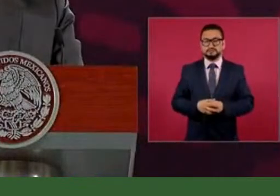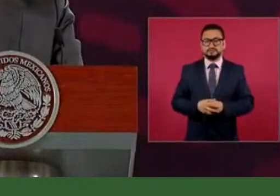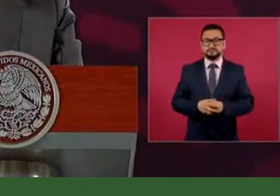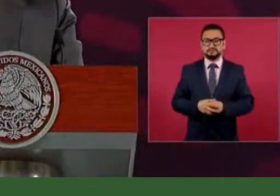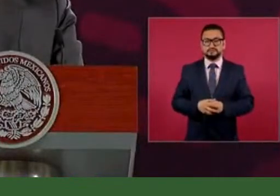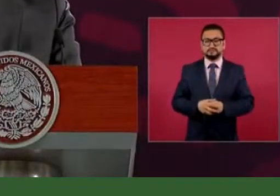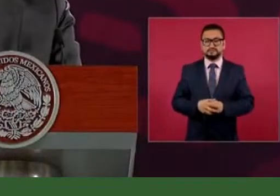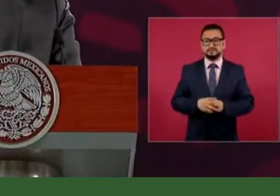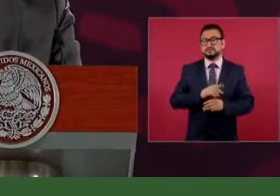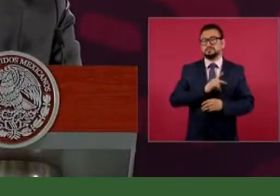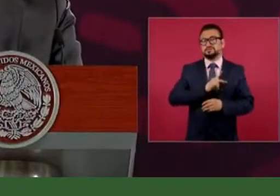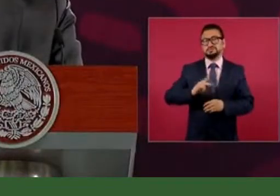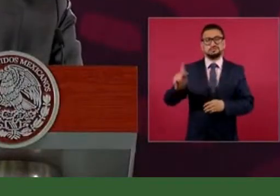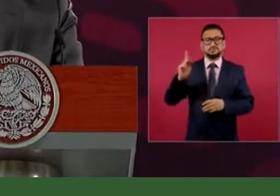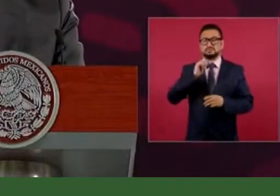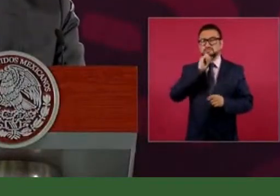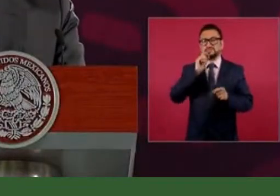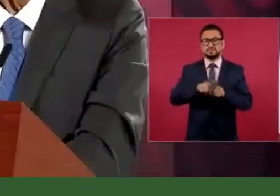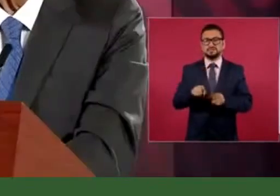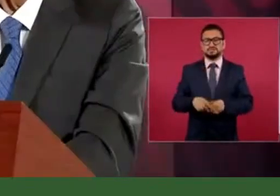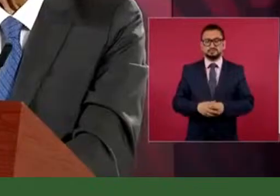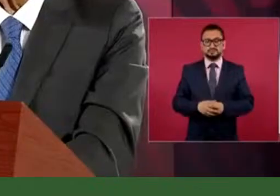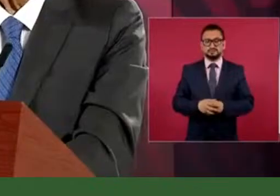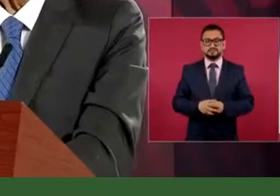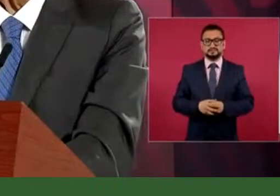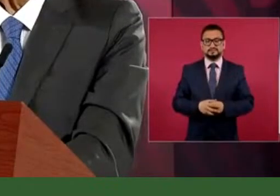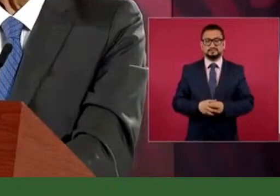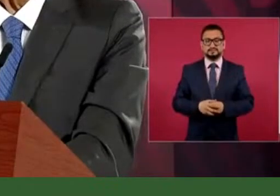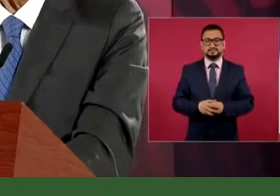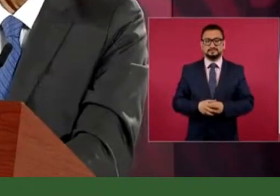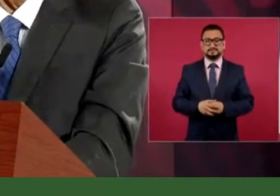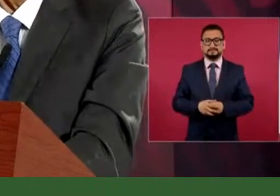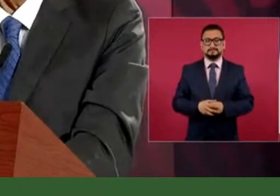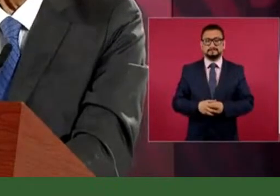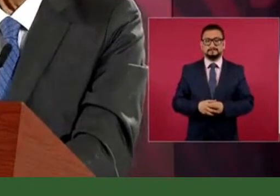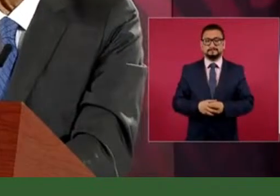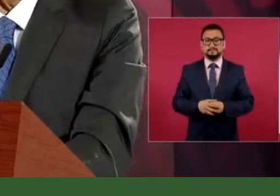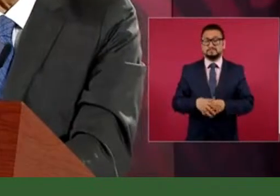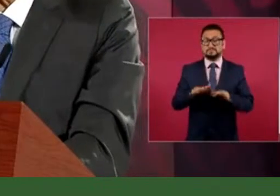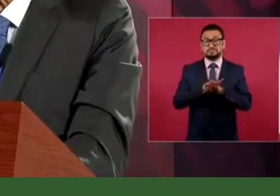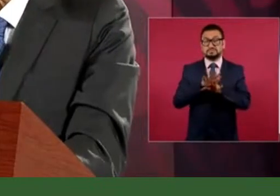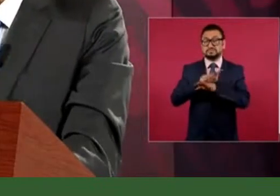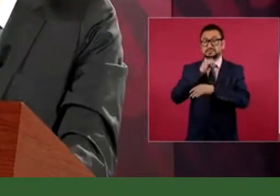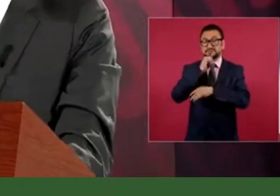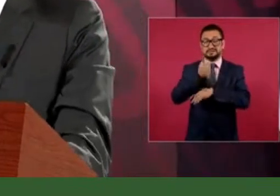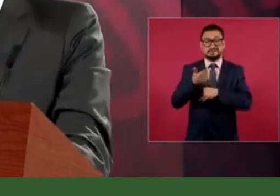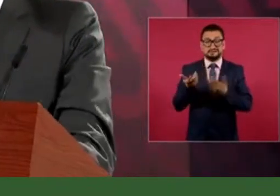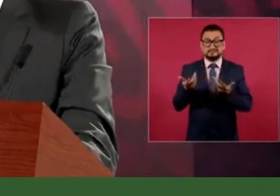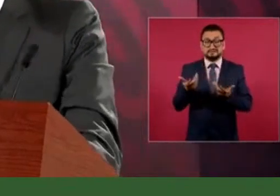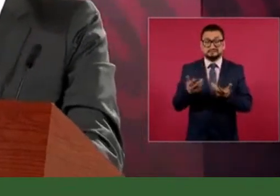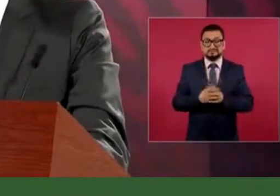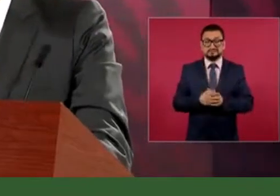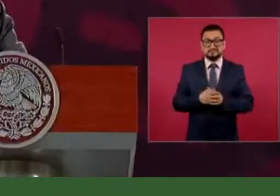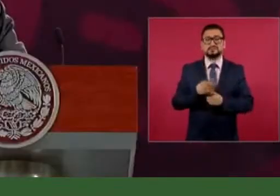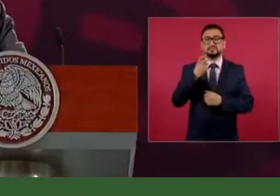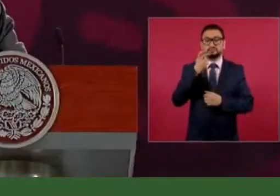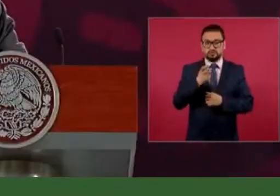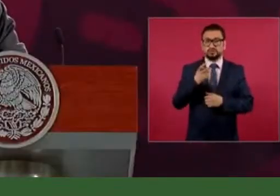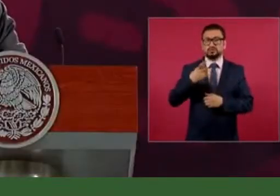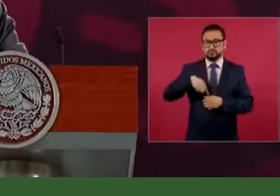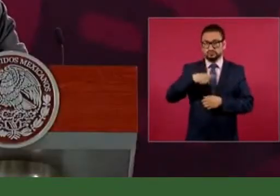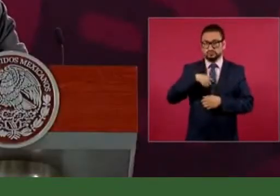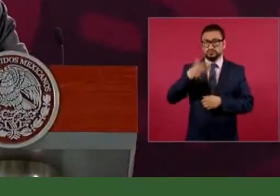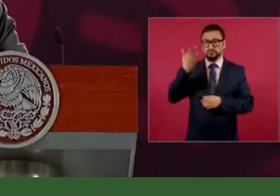y todos fue lo mismo, no hubo ningún cambio. Entonces, cuando estuvimos en el